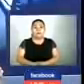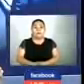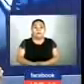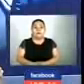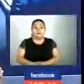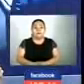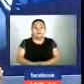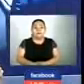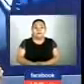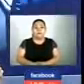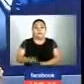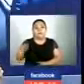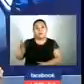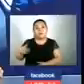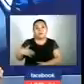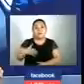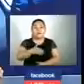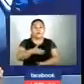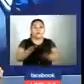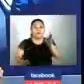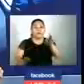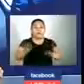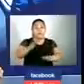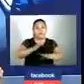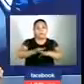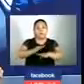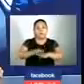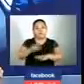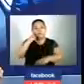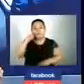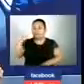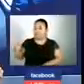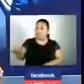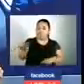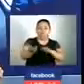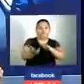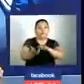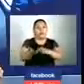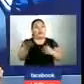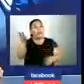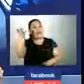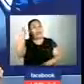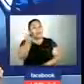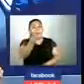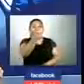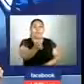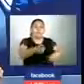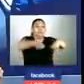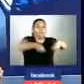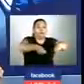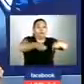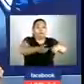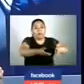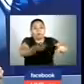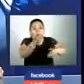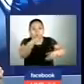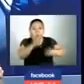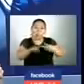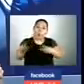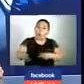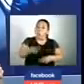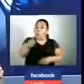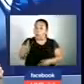Y las autoridades de justicia y seguridad presentaron a los implicados en el homicidio de dos repartidores de comida y de un cuádruple